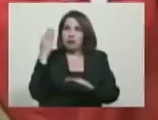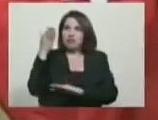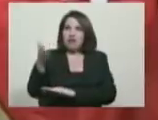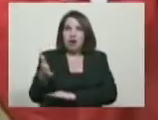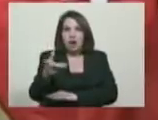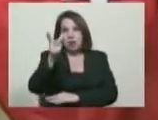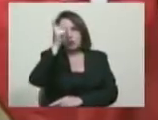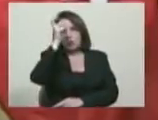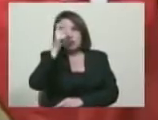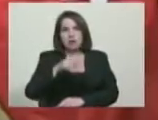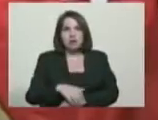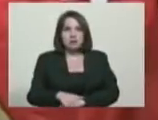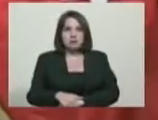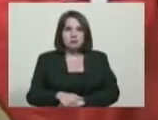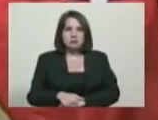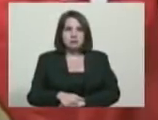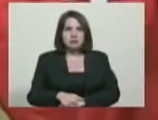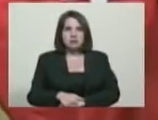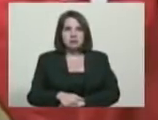Turquía.